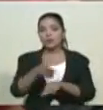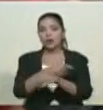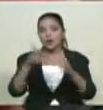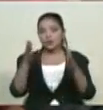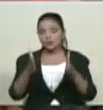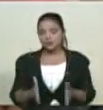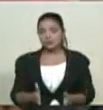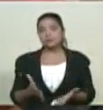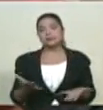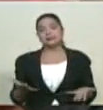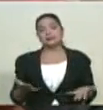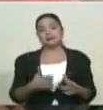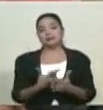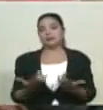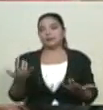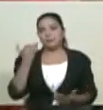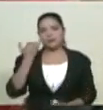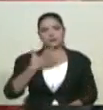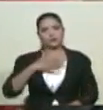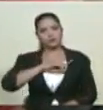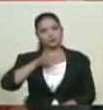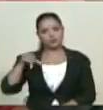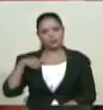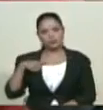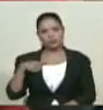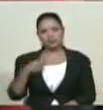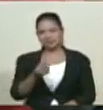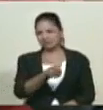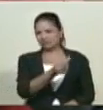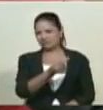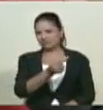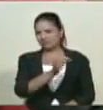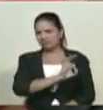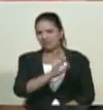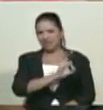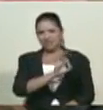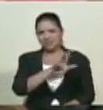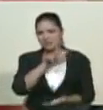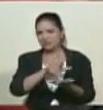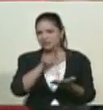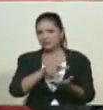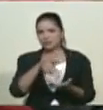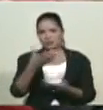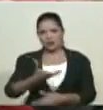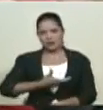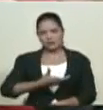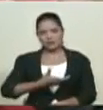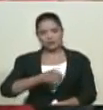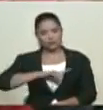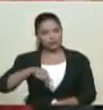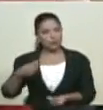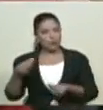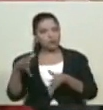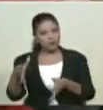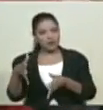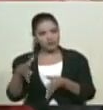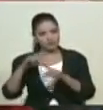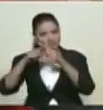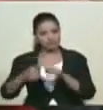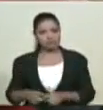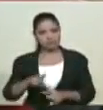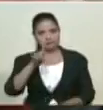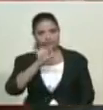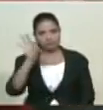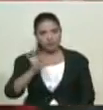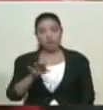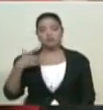gobernaciones, imaginémonos nosotros sin una participación de ellos escondida, hasta dónde nosotros podemos llegar. Creo que se presenta una gran